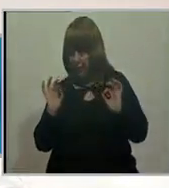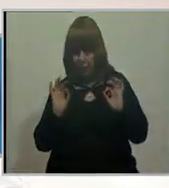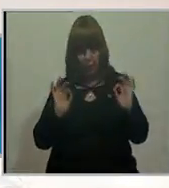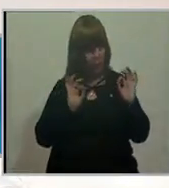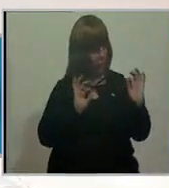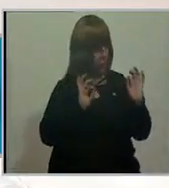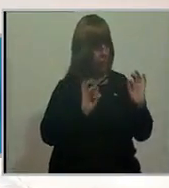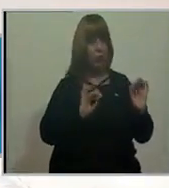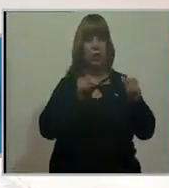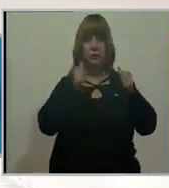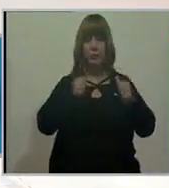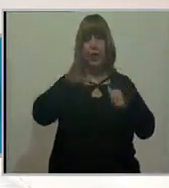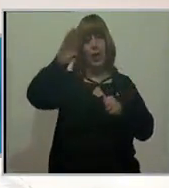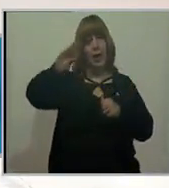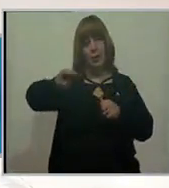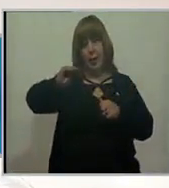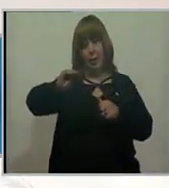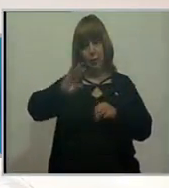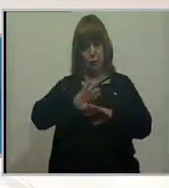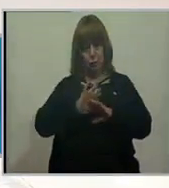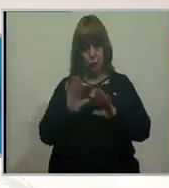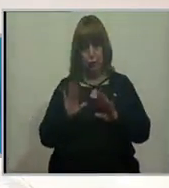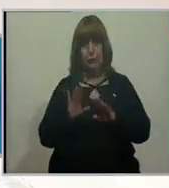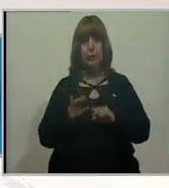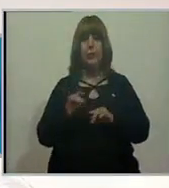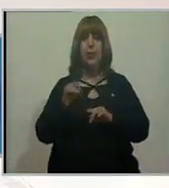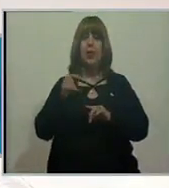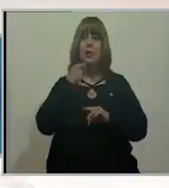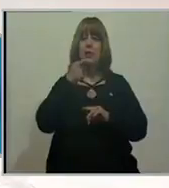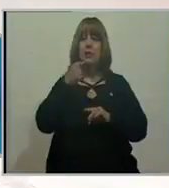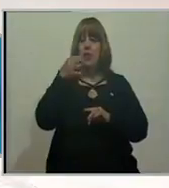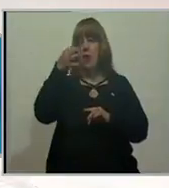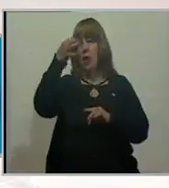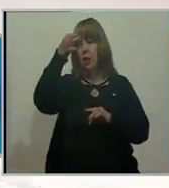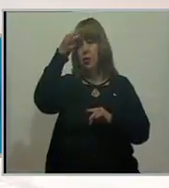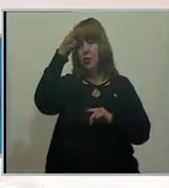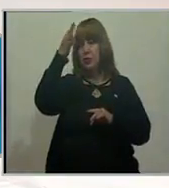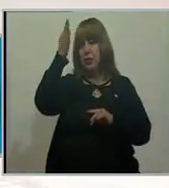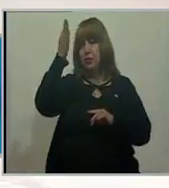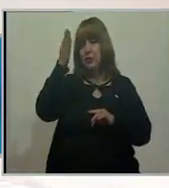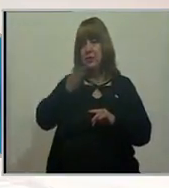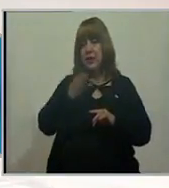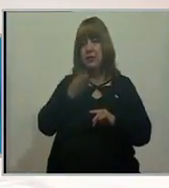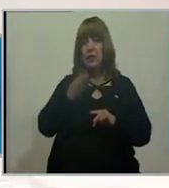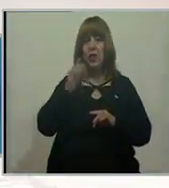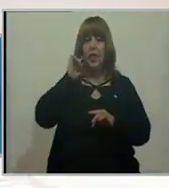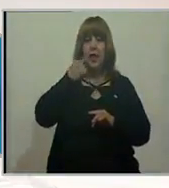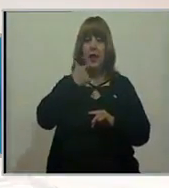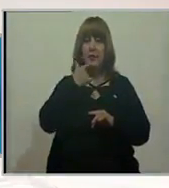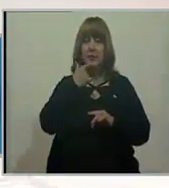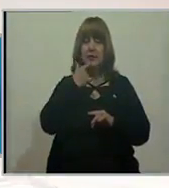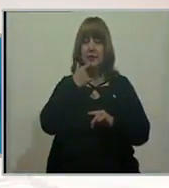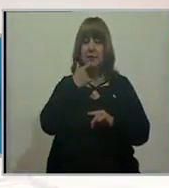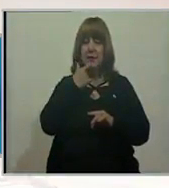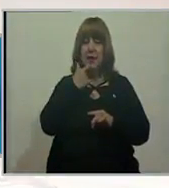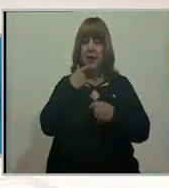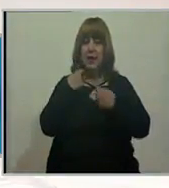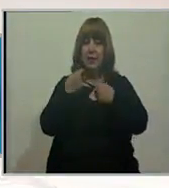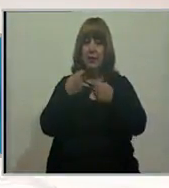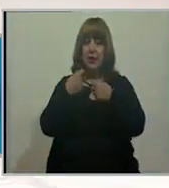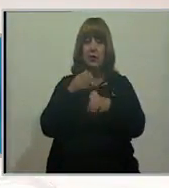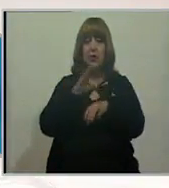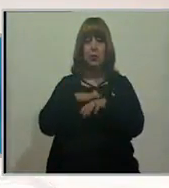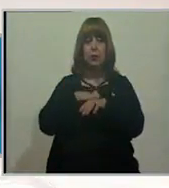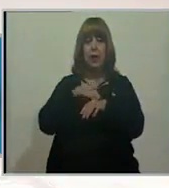cifras que dieron a conocer no hace mucho, un 12% del consumo de gas lo trae el piloto.